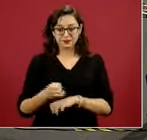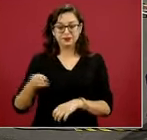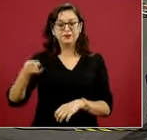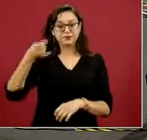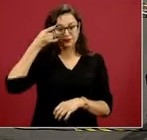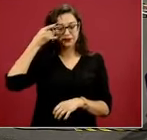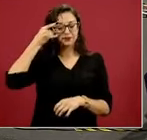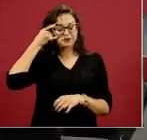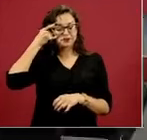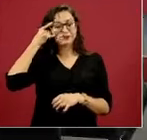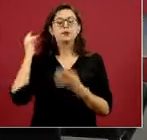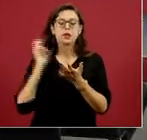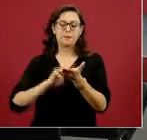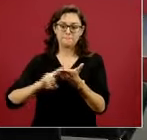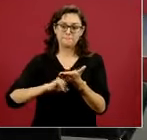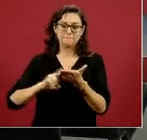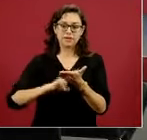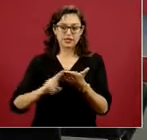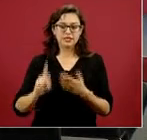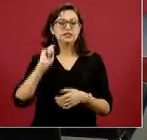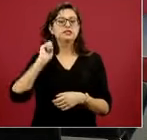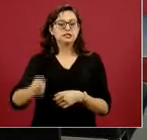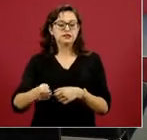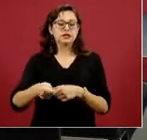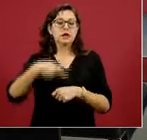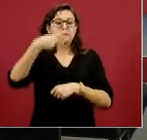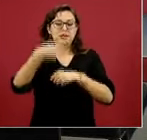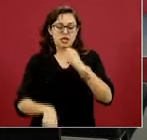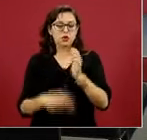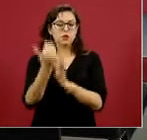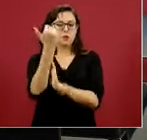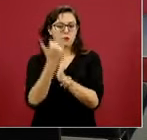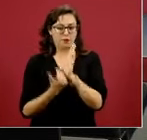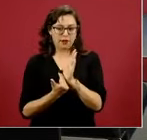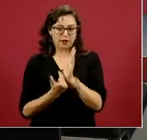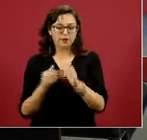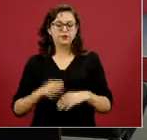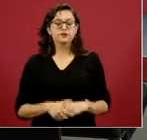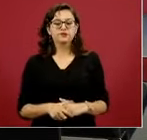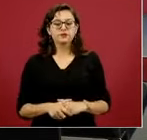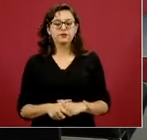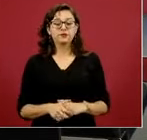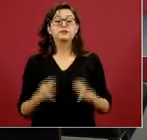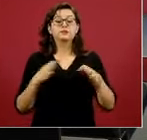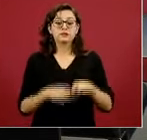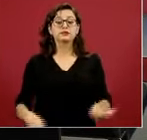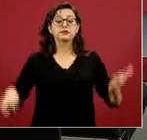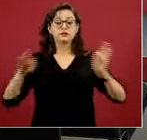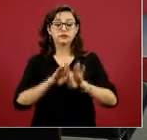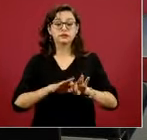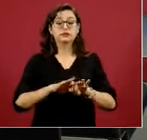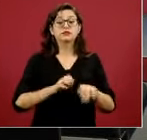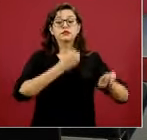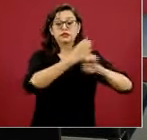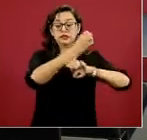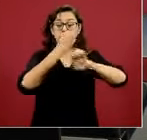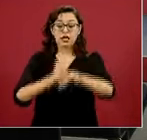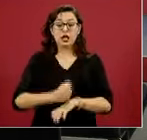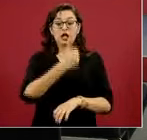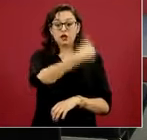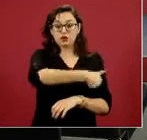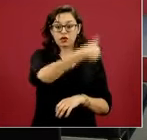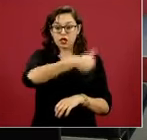verde, y por lo tanto un riesgo bajo. Lo que es importante es que en cada una de esas entidades estén vigilando